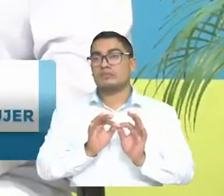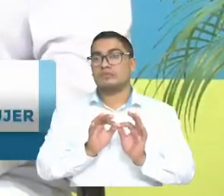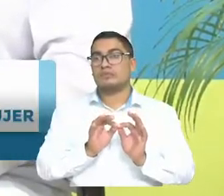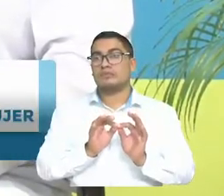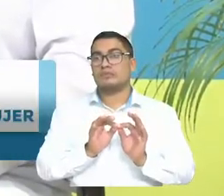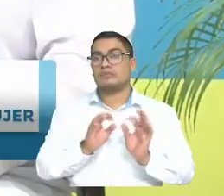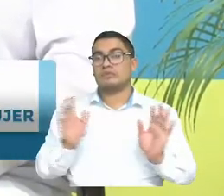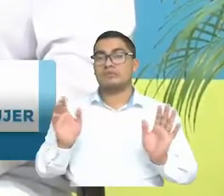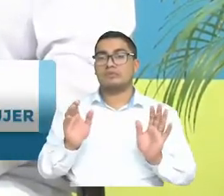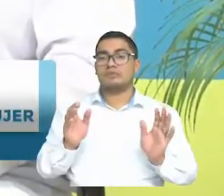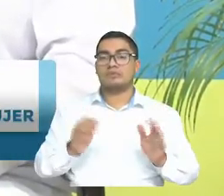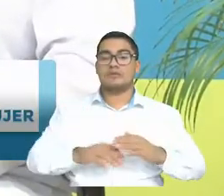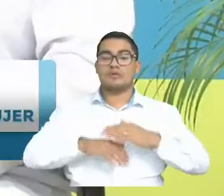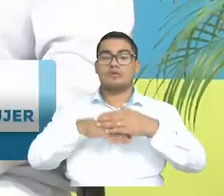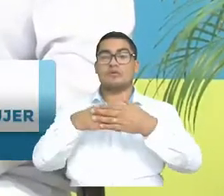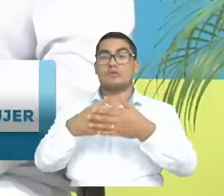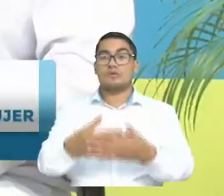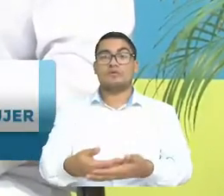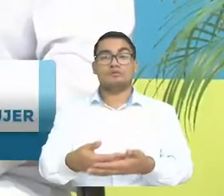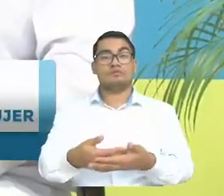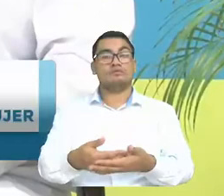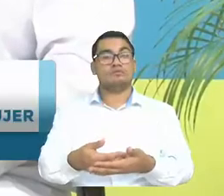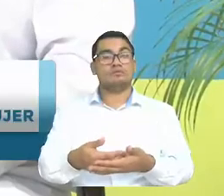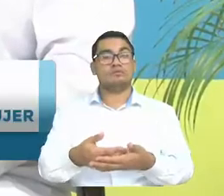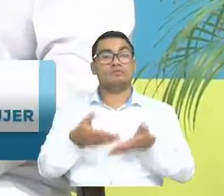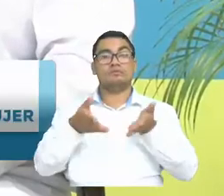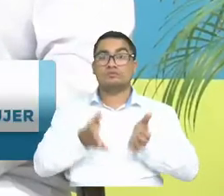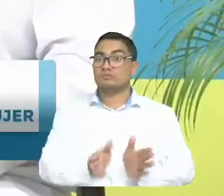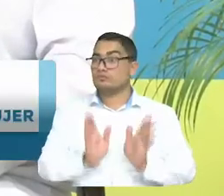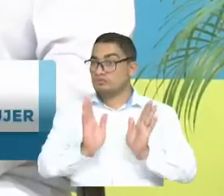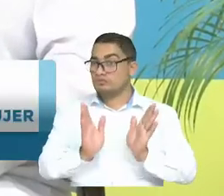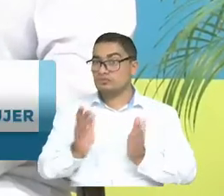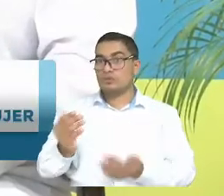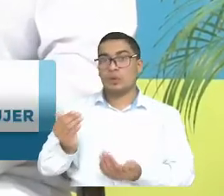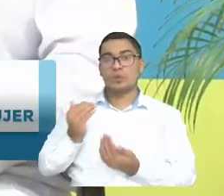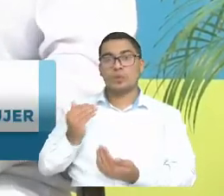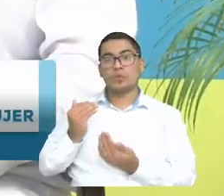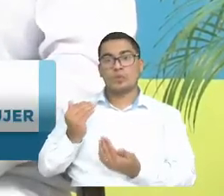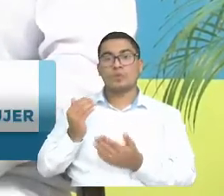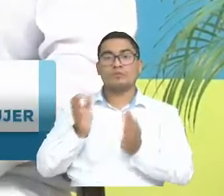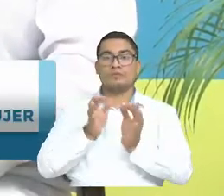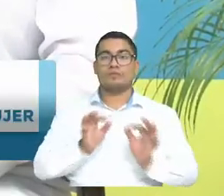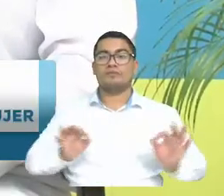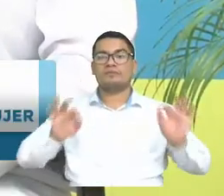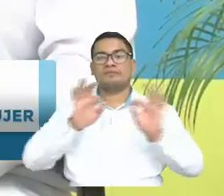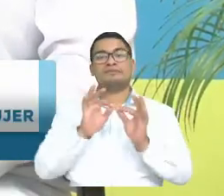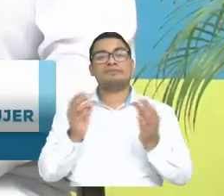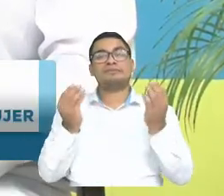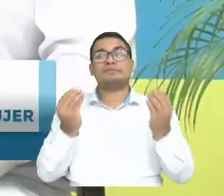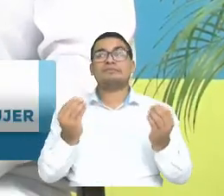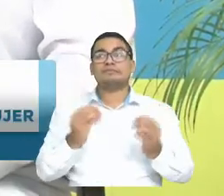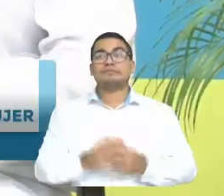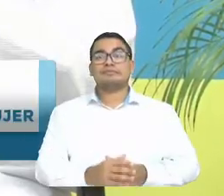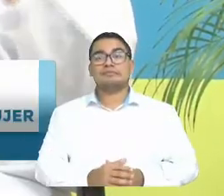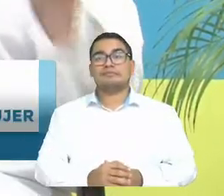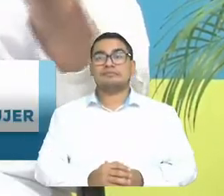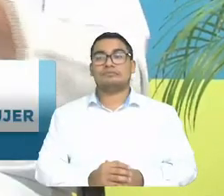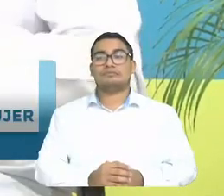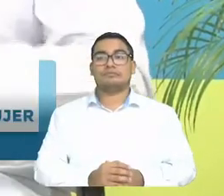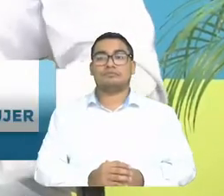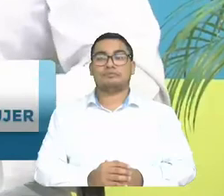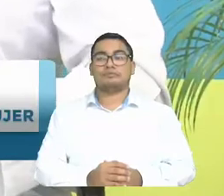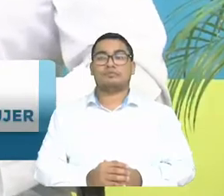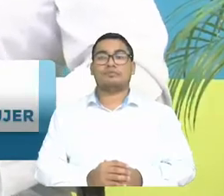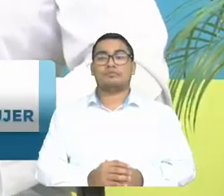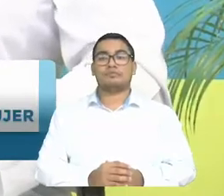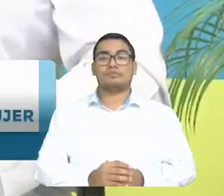Embarazo a término, embarazos pretérmino, entonces es muy importante, ¿verdad? Lactancia materna. La lactancia materna. No es necesario